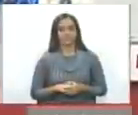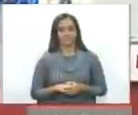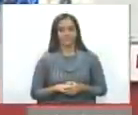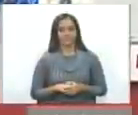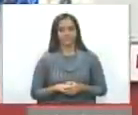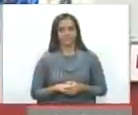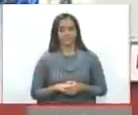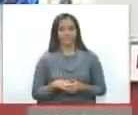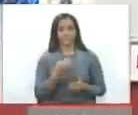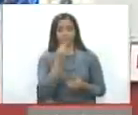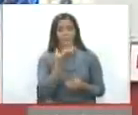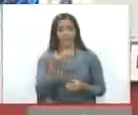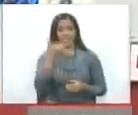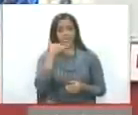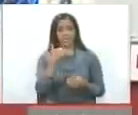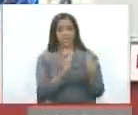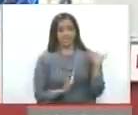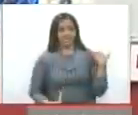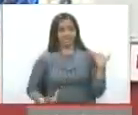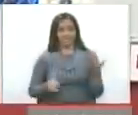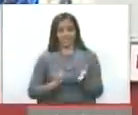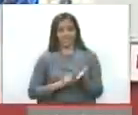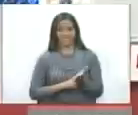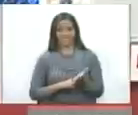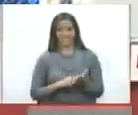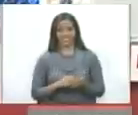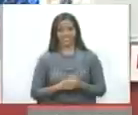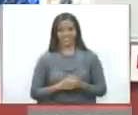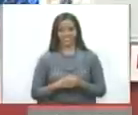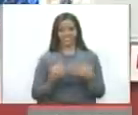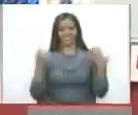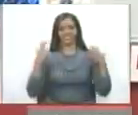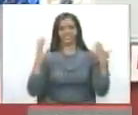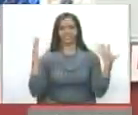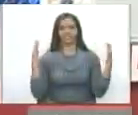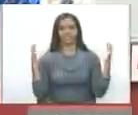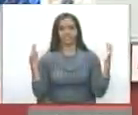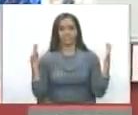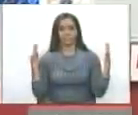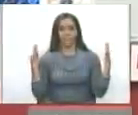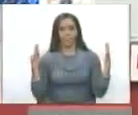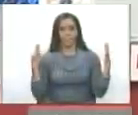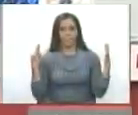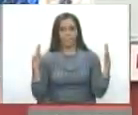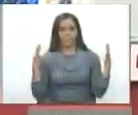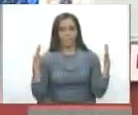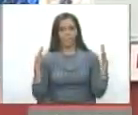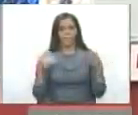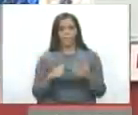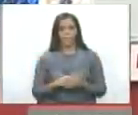Bien buena esa llamada del presidente, ¿va? Muy bueno. Muy bueno. Mire.